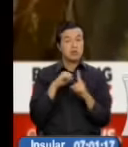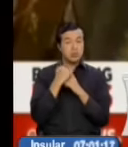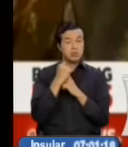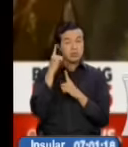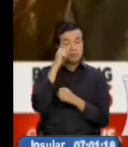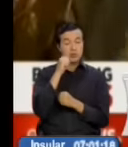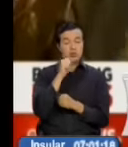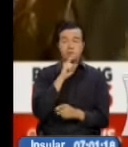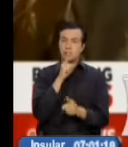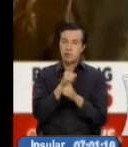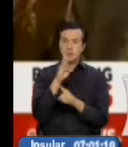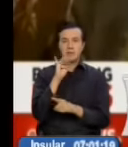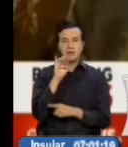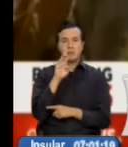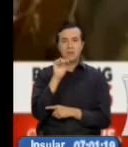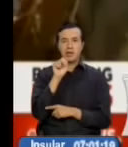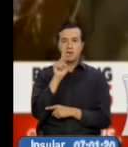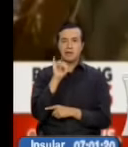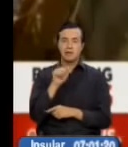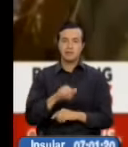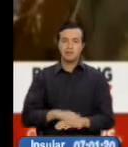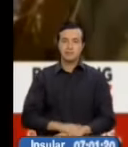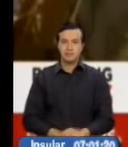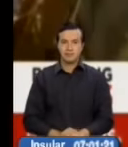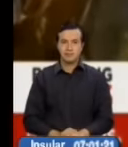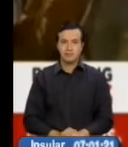por supuesto, también para Birmania.